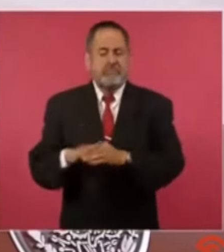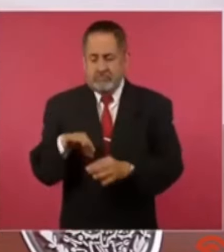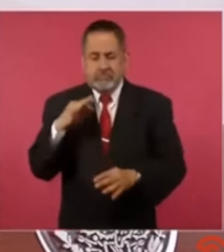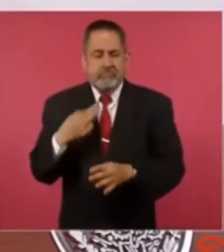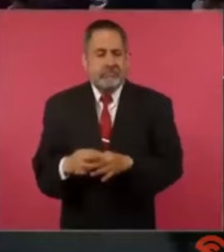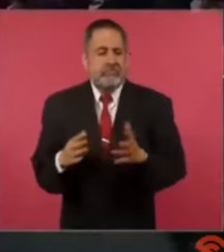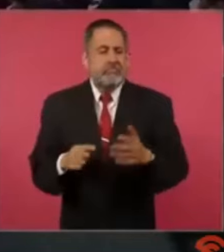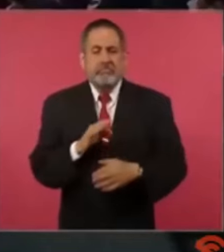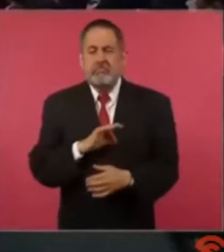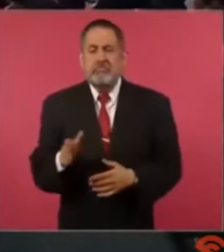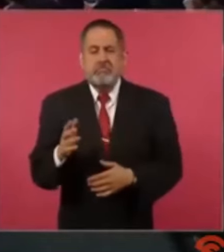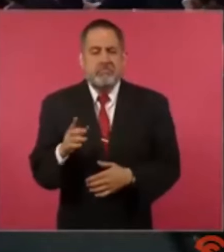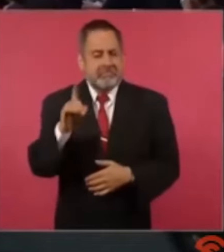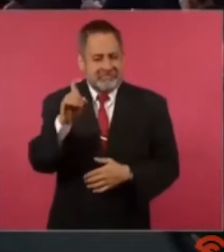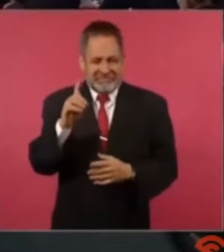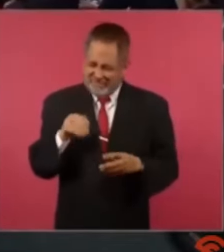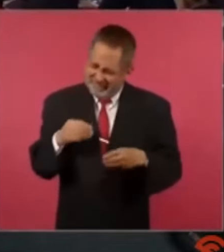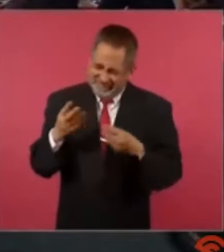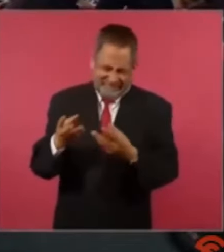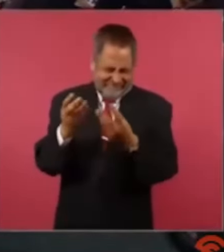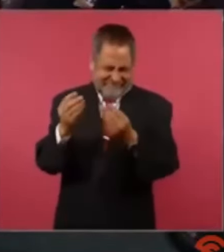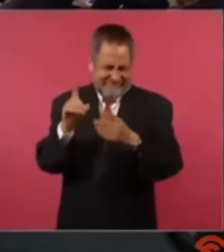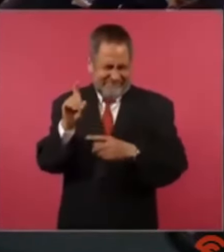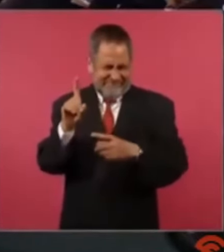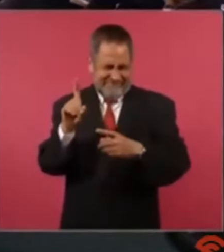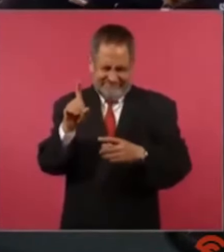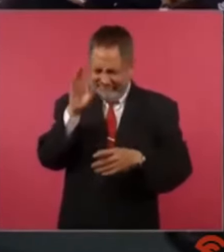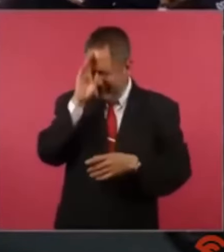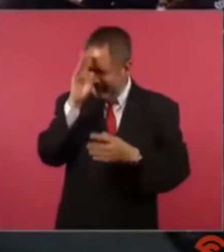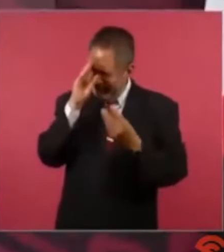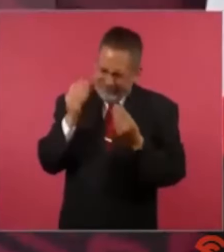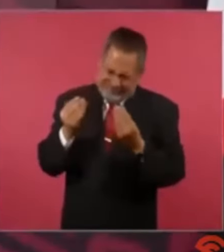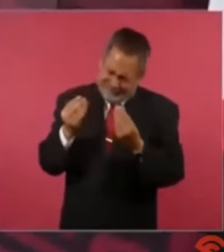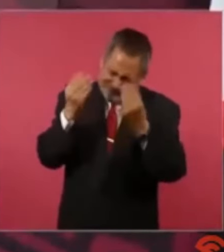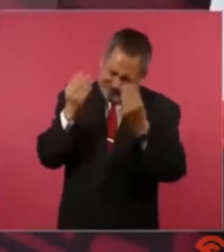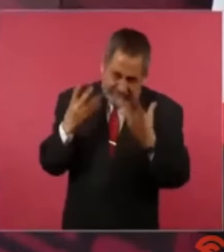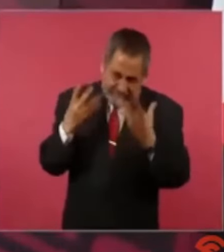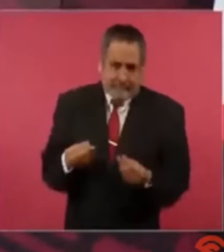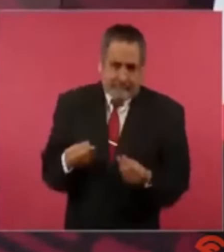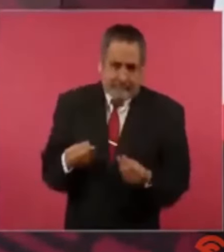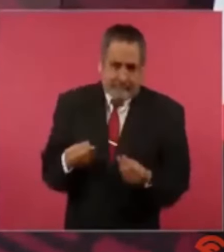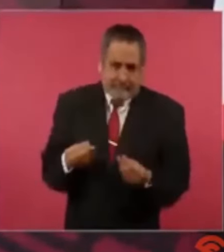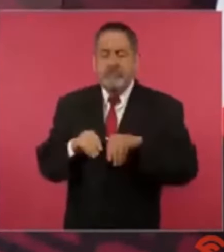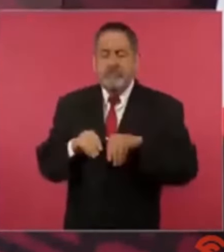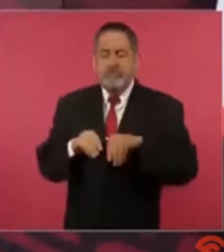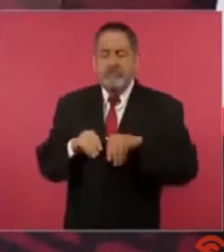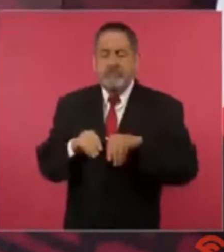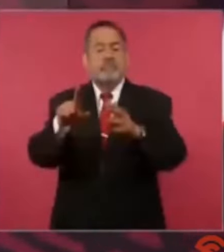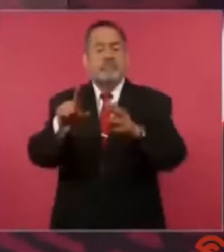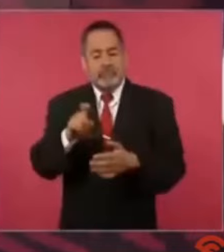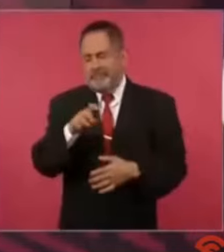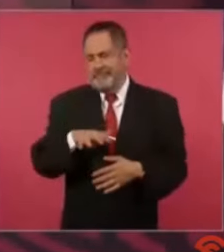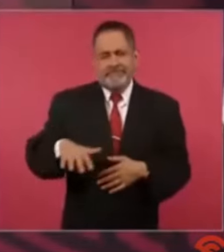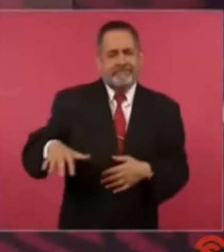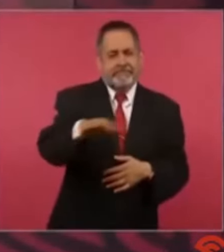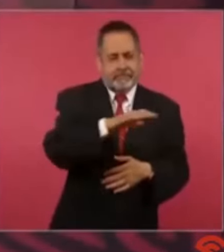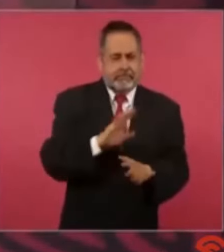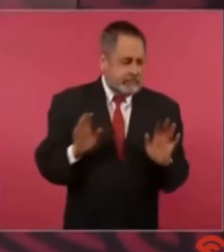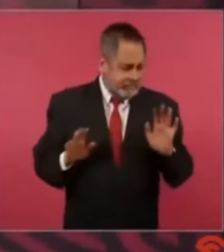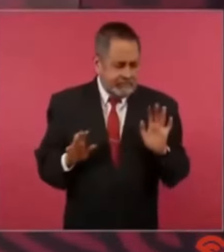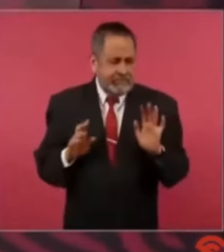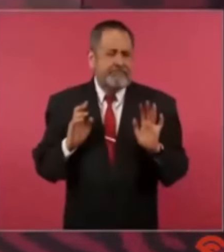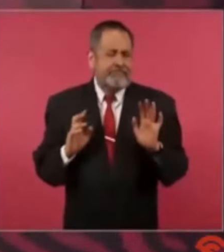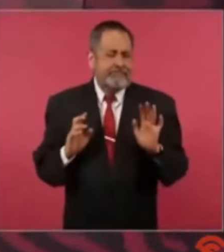Significa esto llevar muchísima agua a, bueno, se